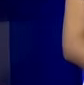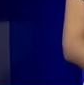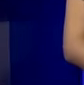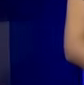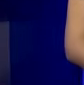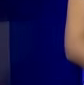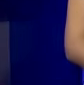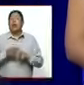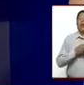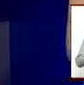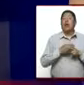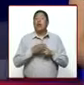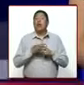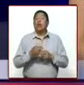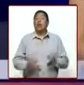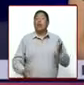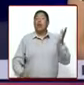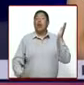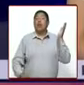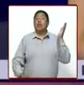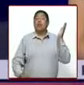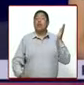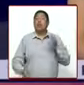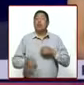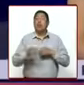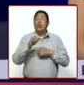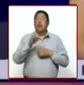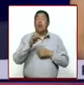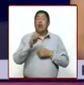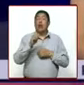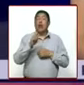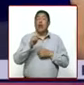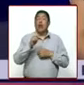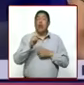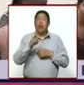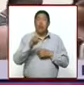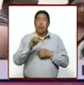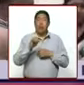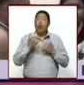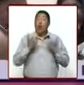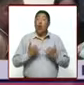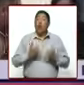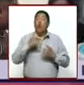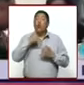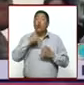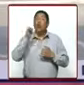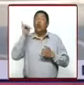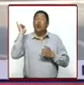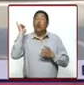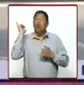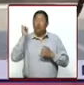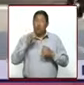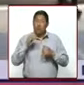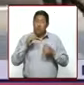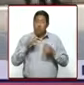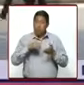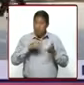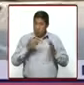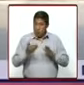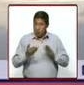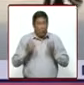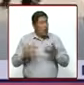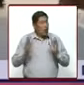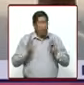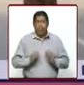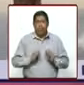En breve le estaremos mostrando estas imágenes que llegan desde Caranavi. Hoy la joven de 23 años que fue asesinada en su propia aula fue